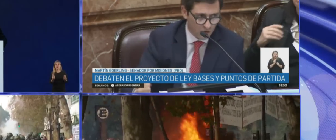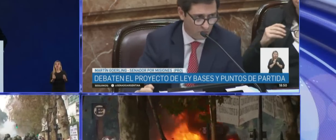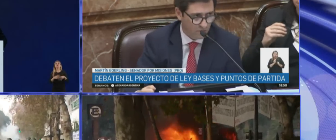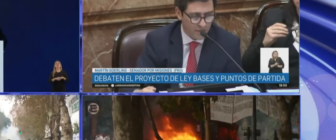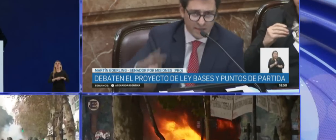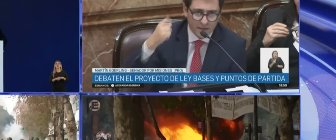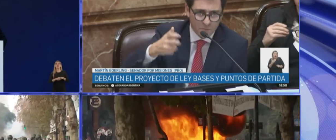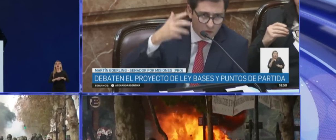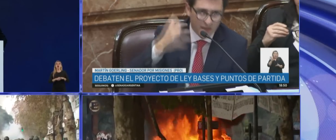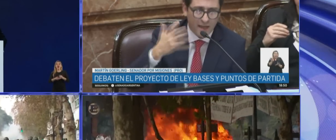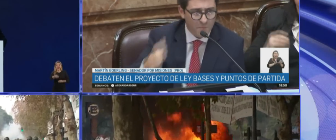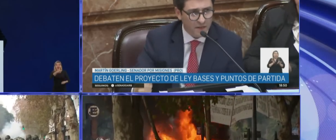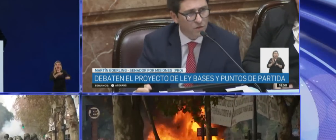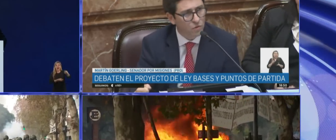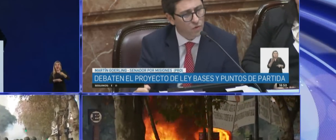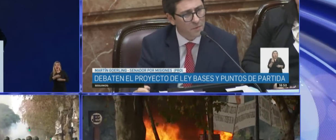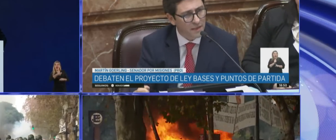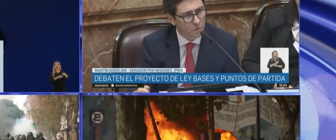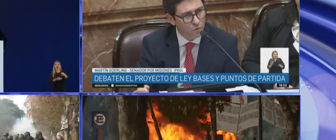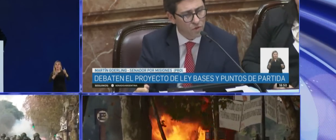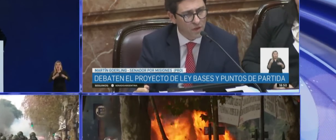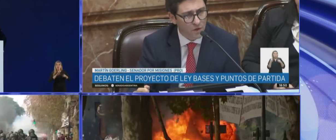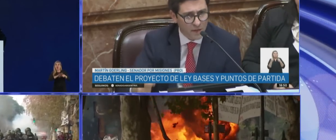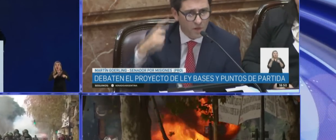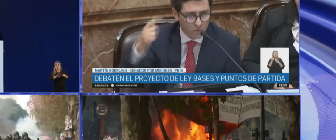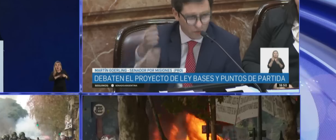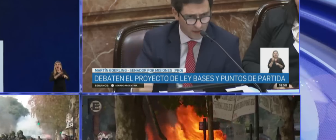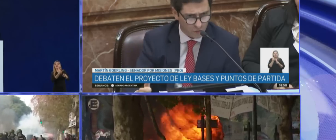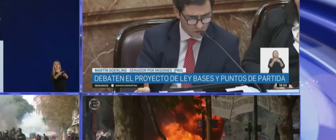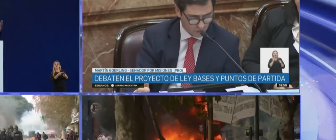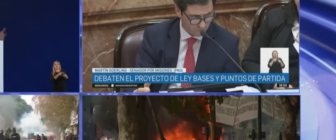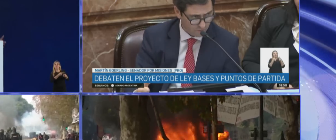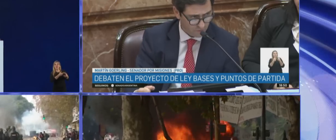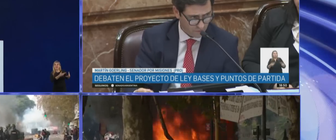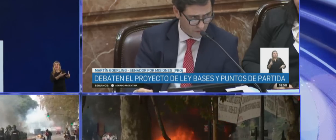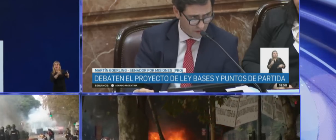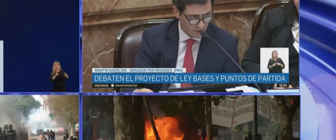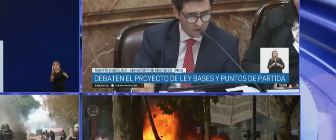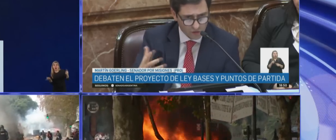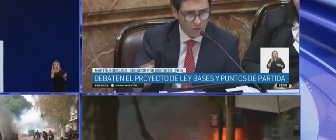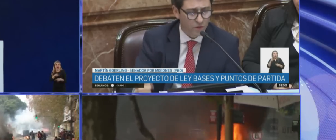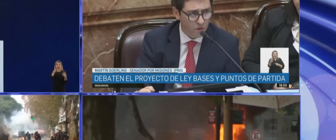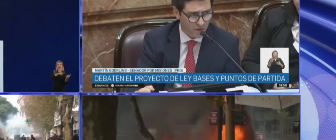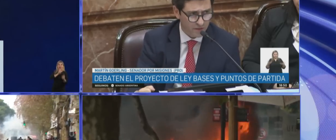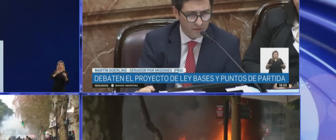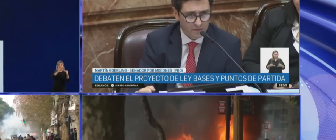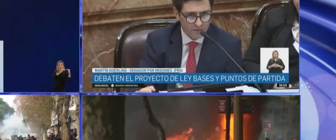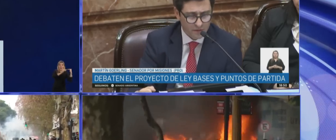la deuda que estaba en el Banco Central, a llevarla a donde originalmente debería haber